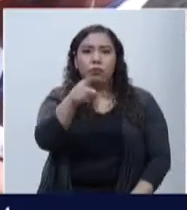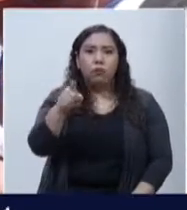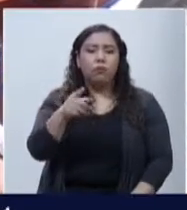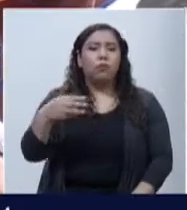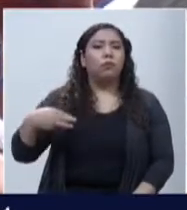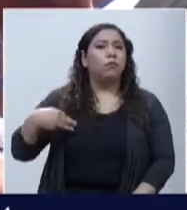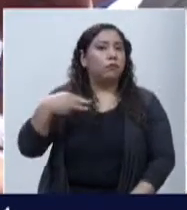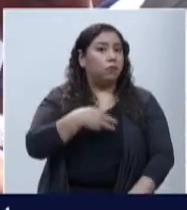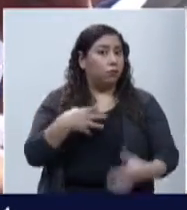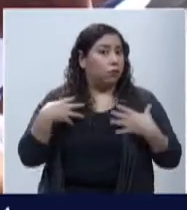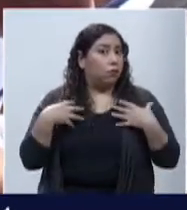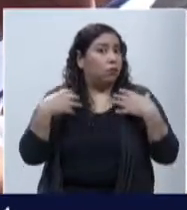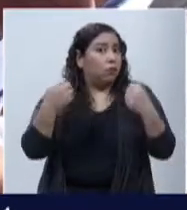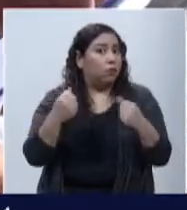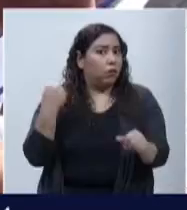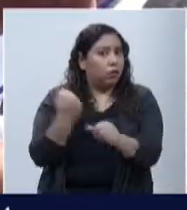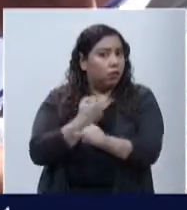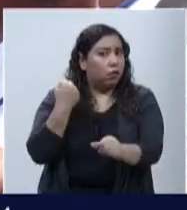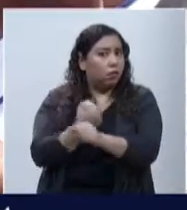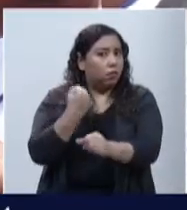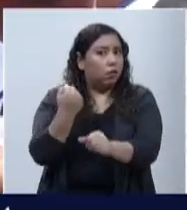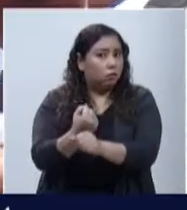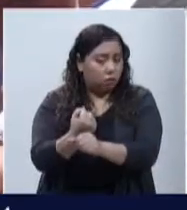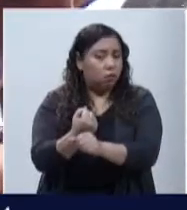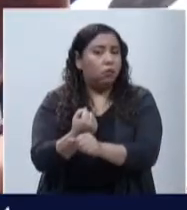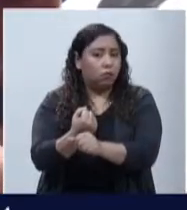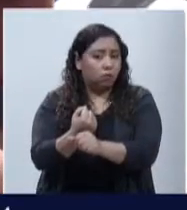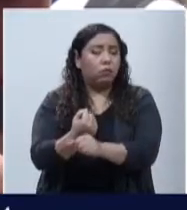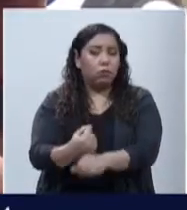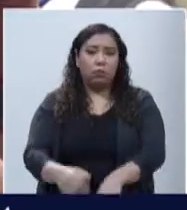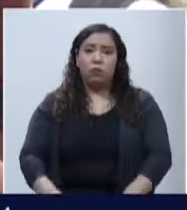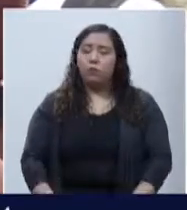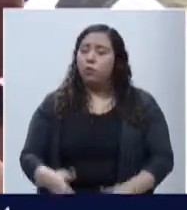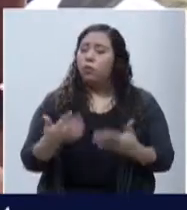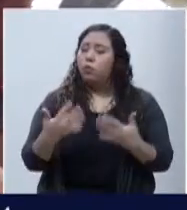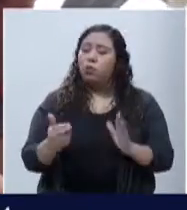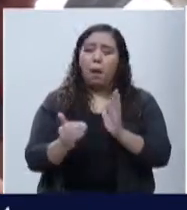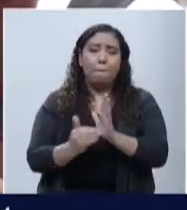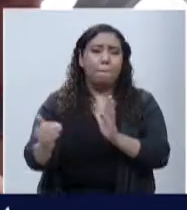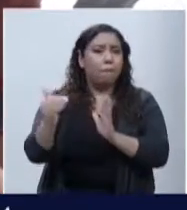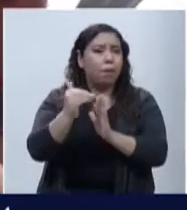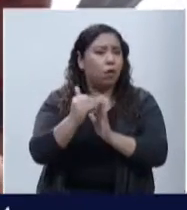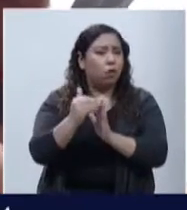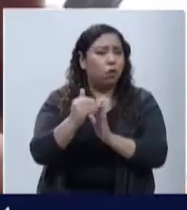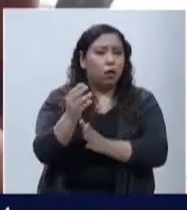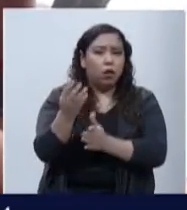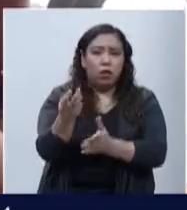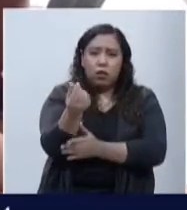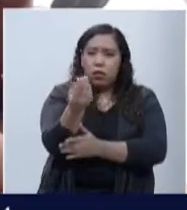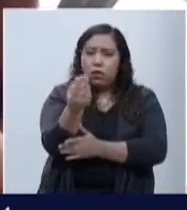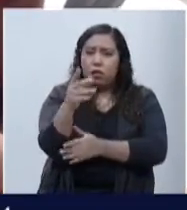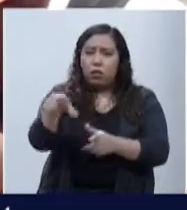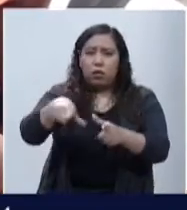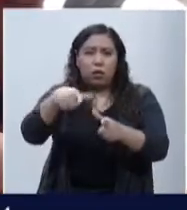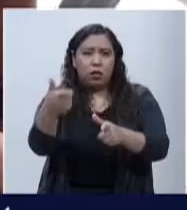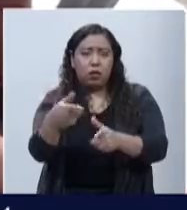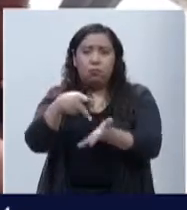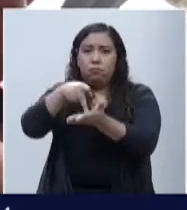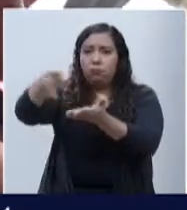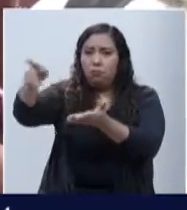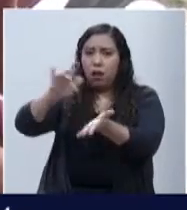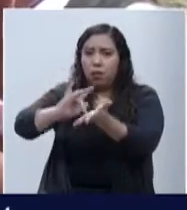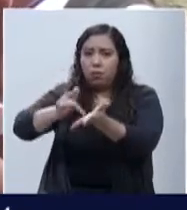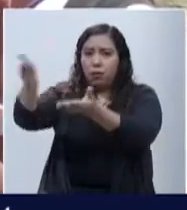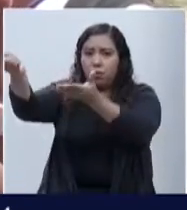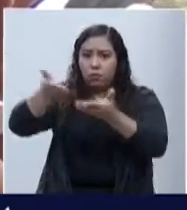que hace la secretaría de salud verdad abastecimiento son inversiones millonarias equipamientos son inversiones millonarias es contratación